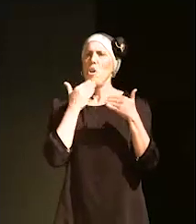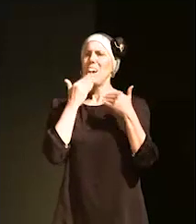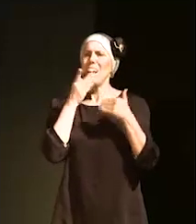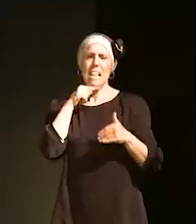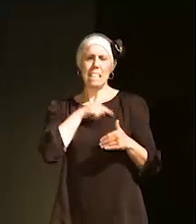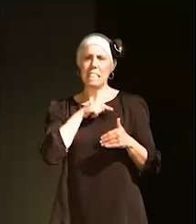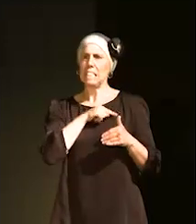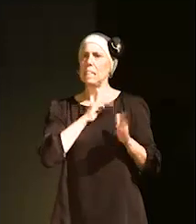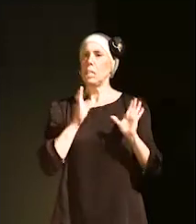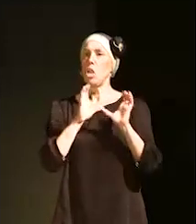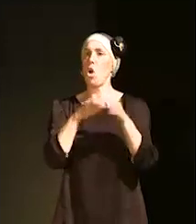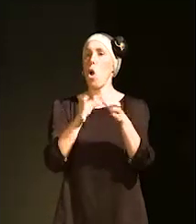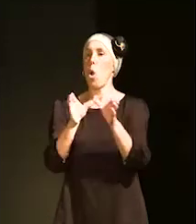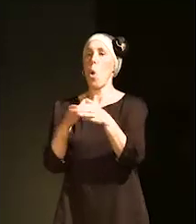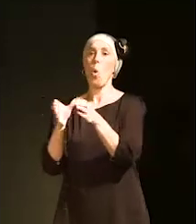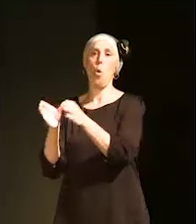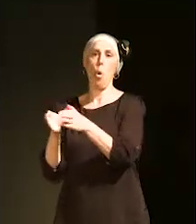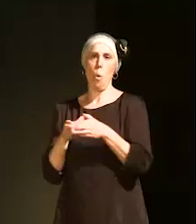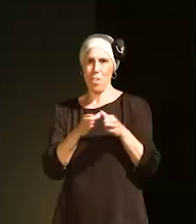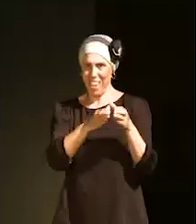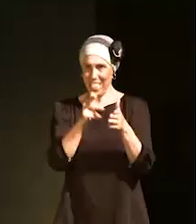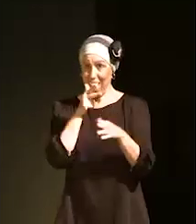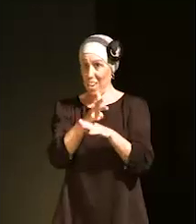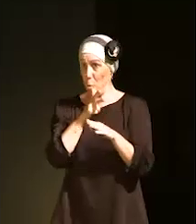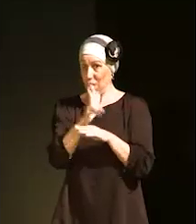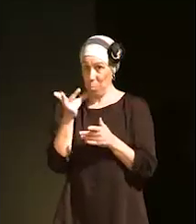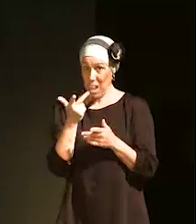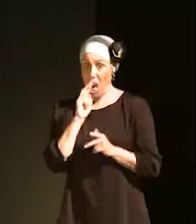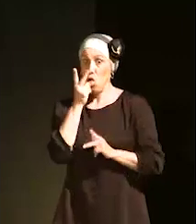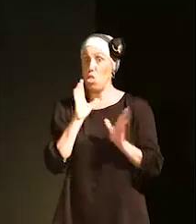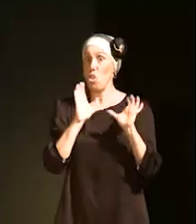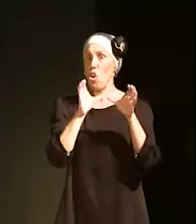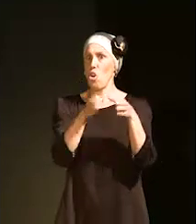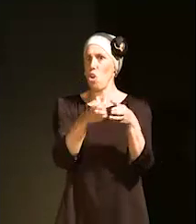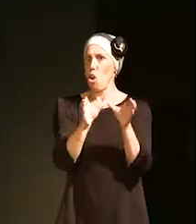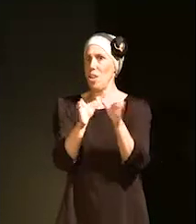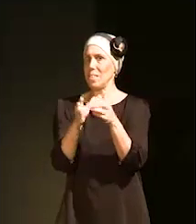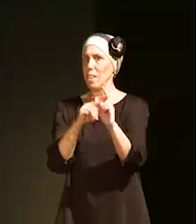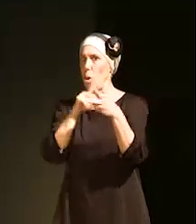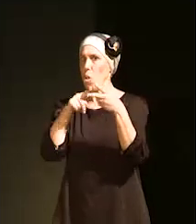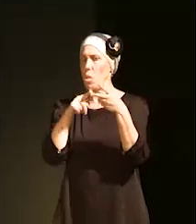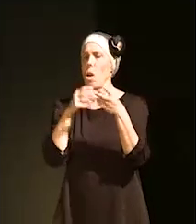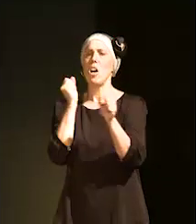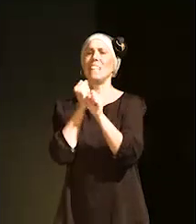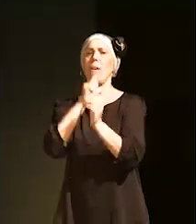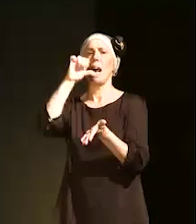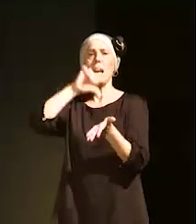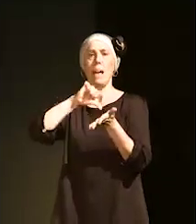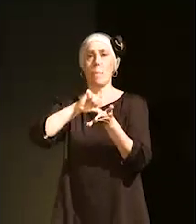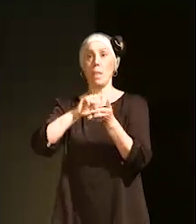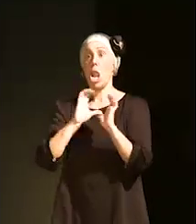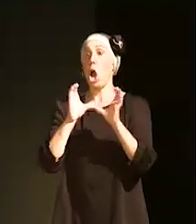guatemala donde los colectivos trabajan en la capital dos de ellos en otras comunidades